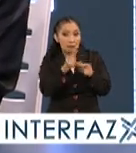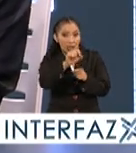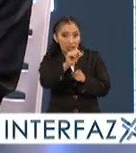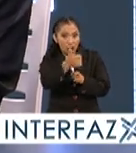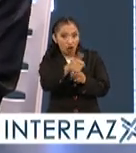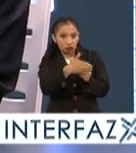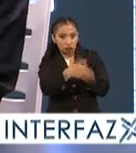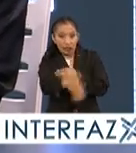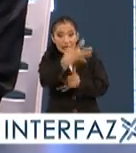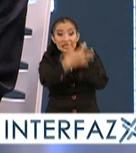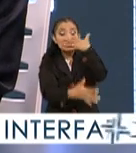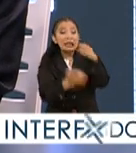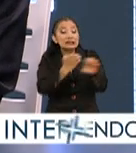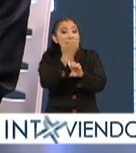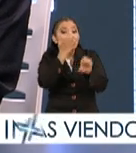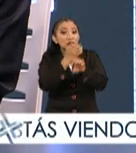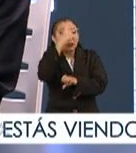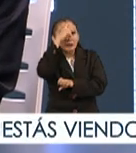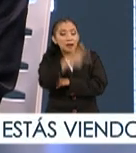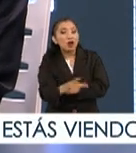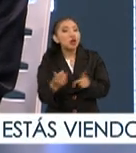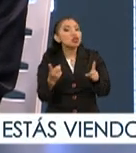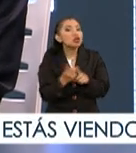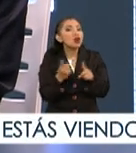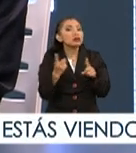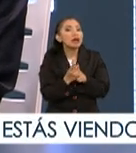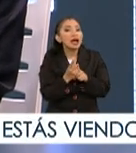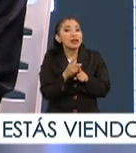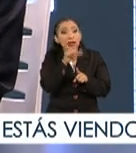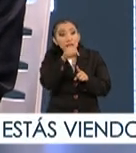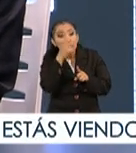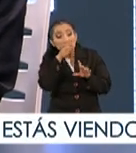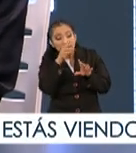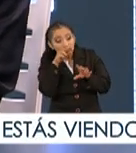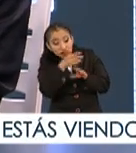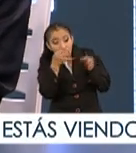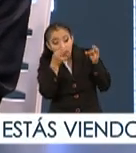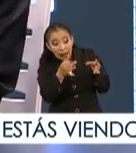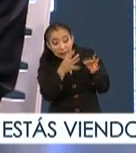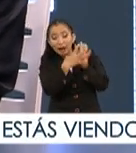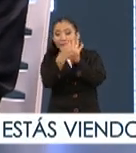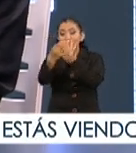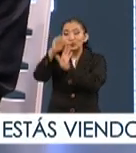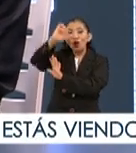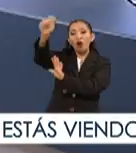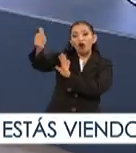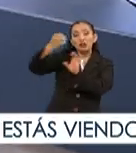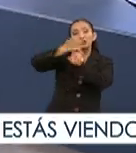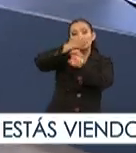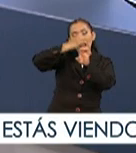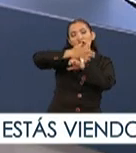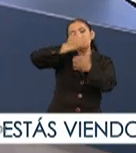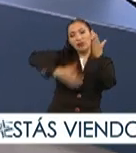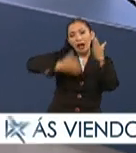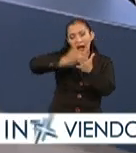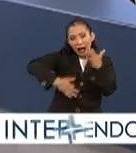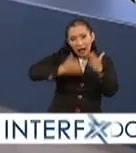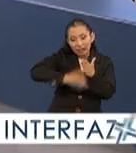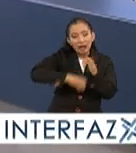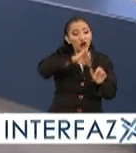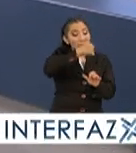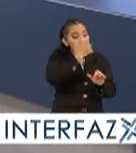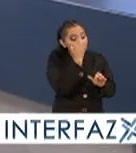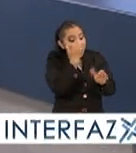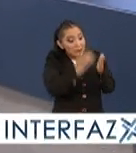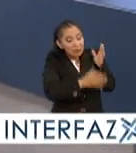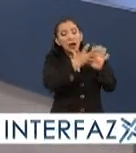20 de agosto en 15 entidades del país, pues podamos replicarlo, podamos reproducirlo en el resto de las entidades, en el resto de las escuelas